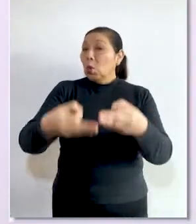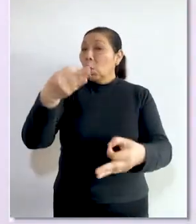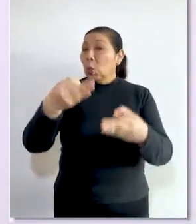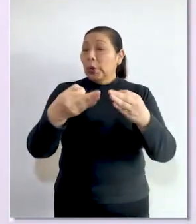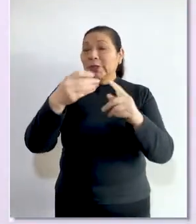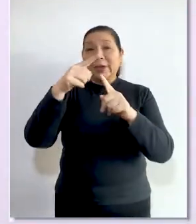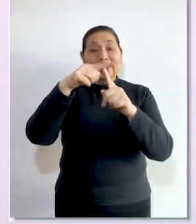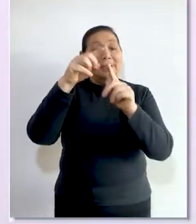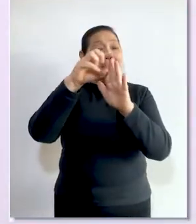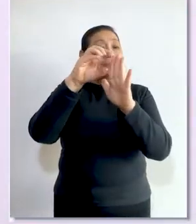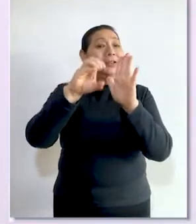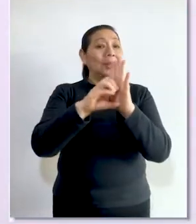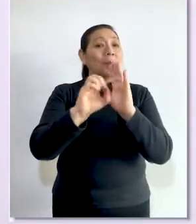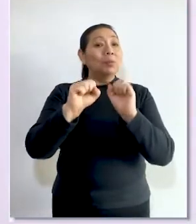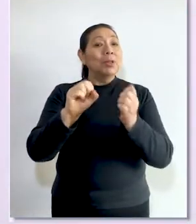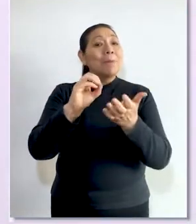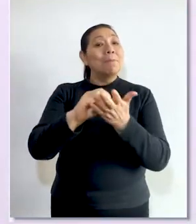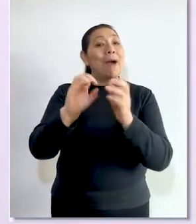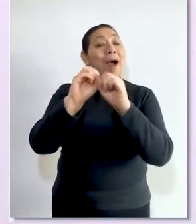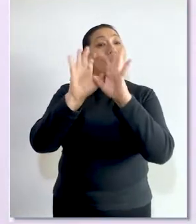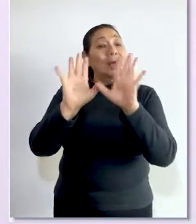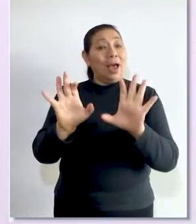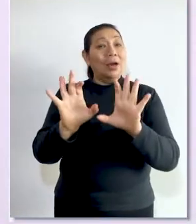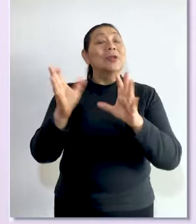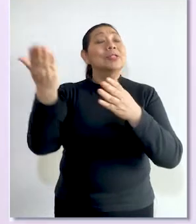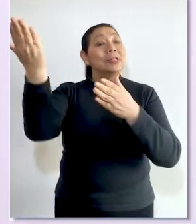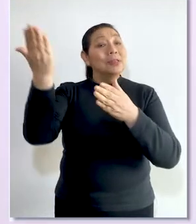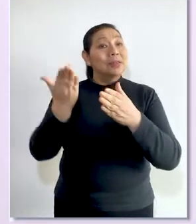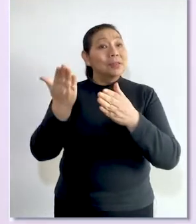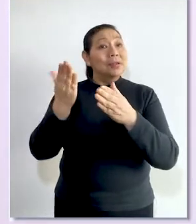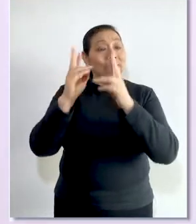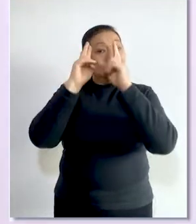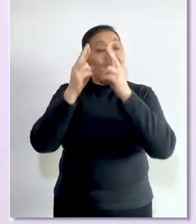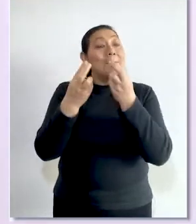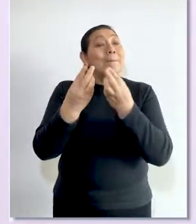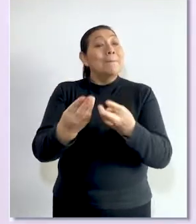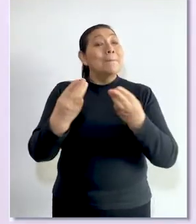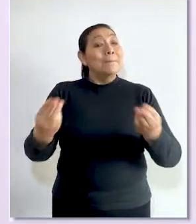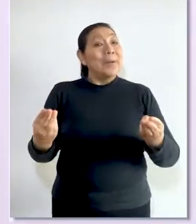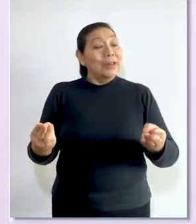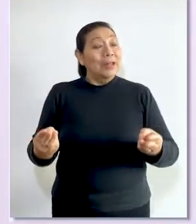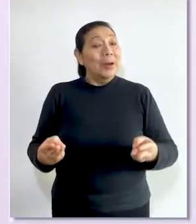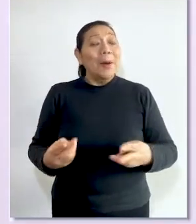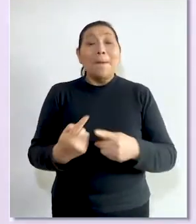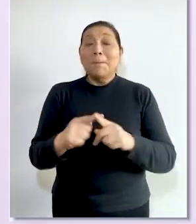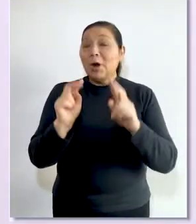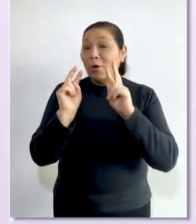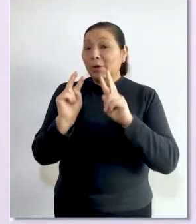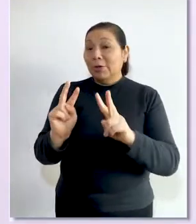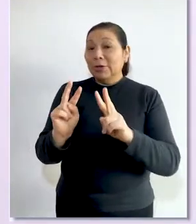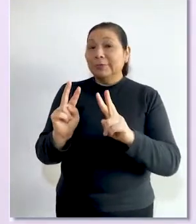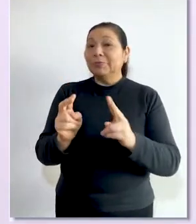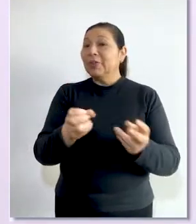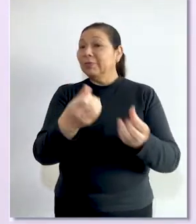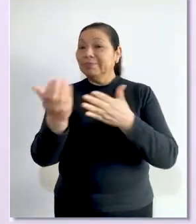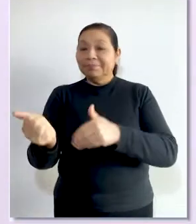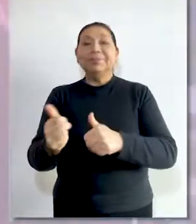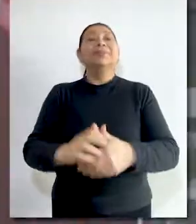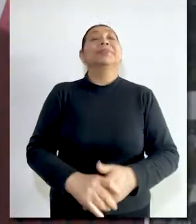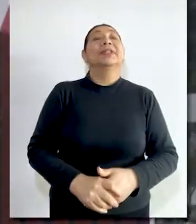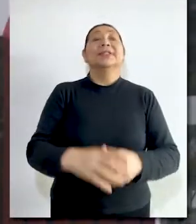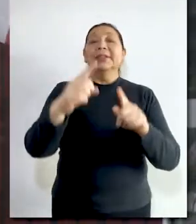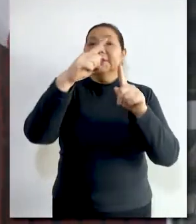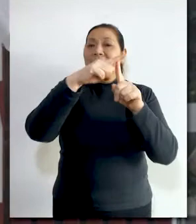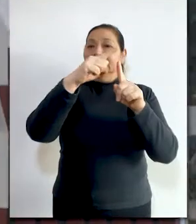una sentencia del tc solo puede aclararse si se hubiese incurrido en un error material u omisión veamos el siguiente caso